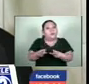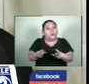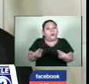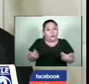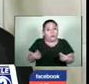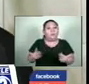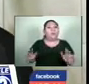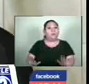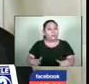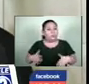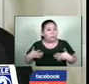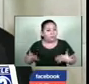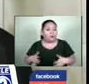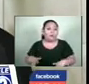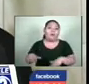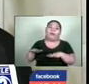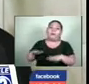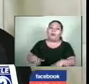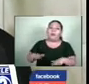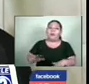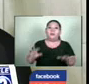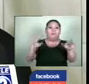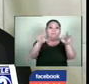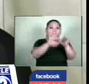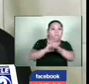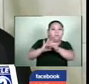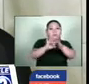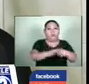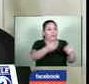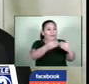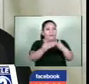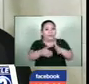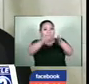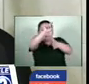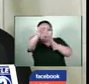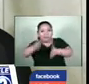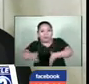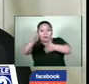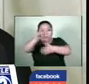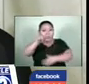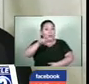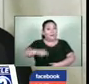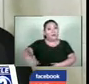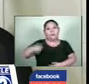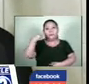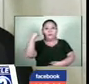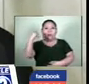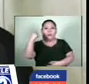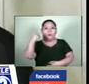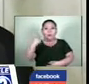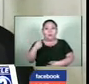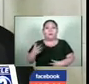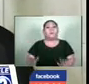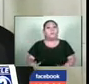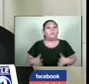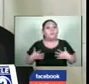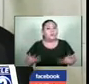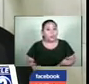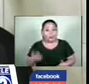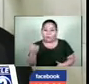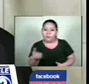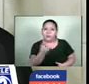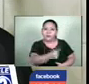sido gracias a toda la coordinación al aplicar las estrategias en tiempo oportuno. Creo que es muy importante el que cada día